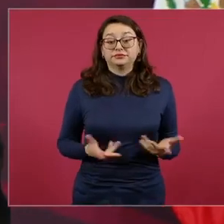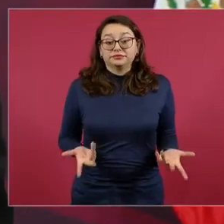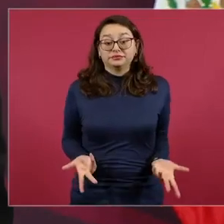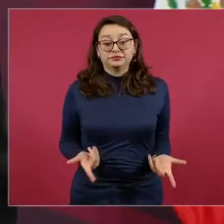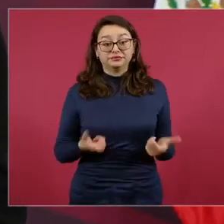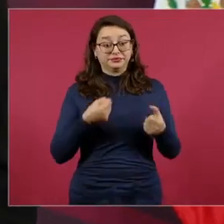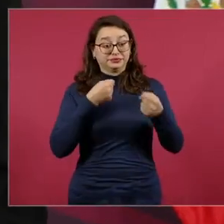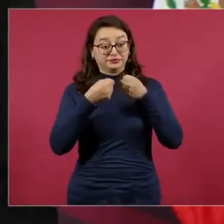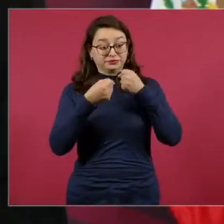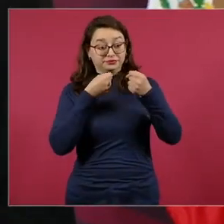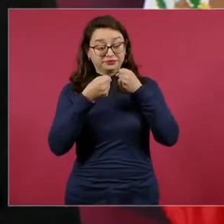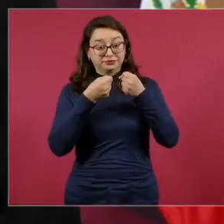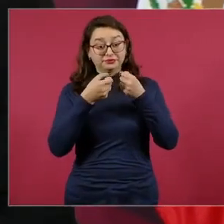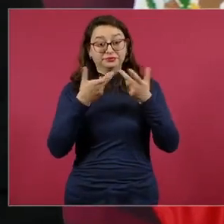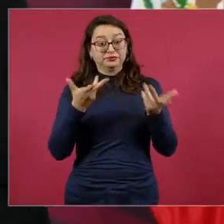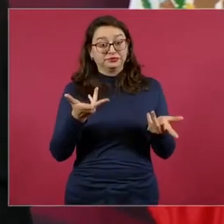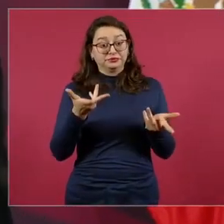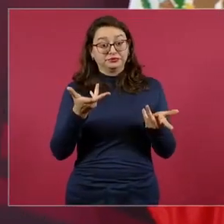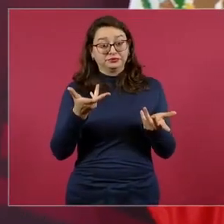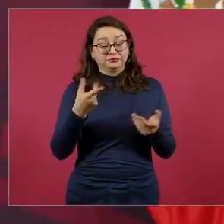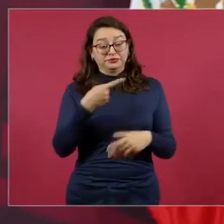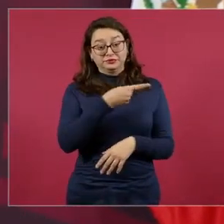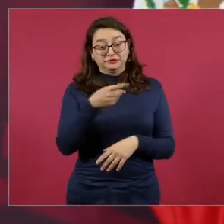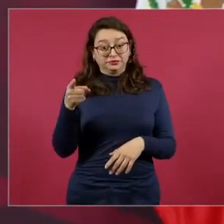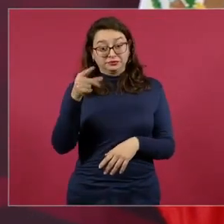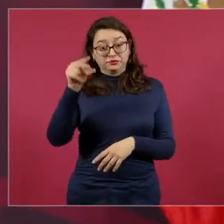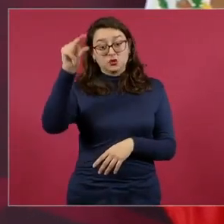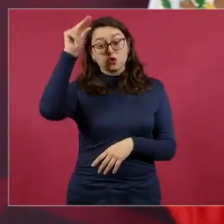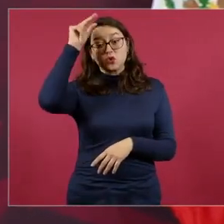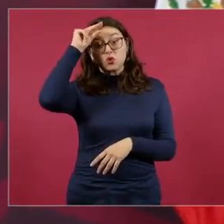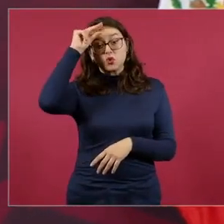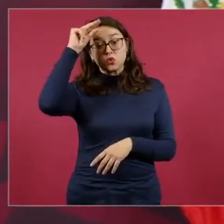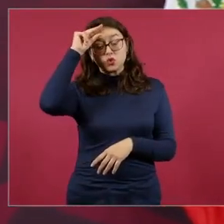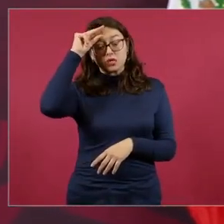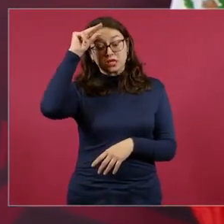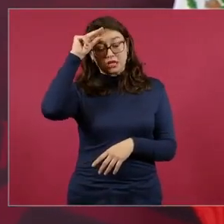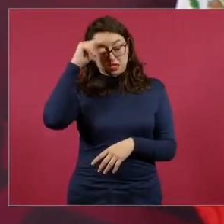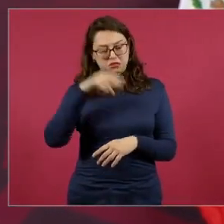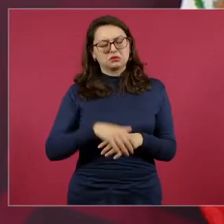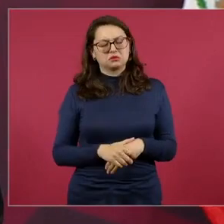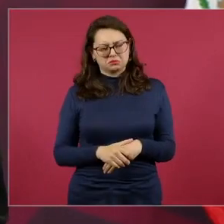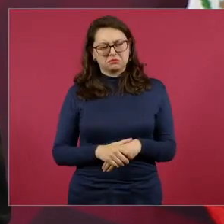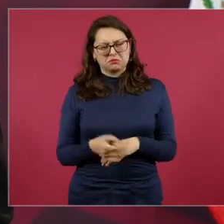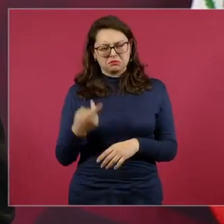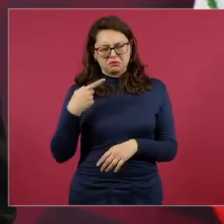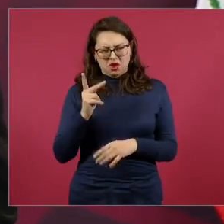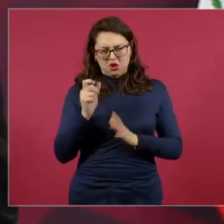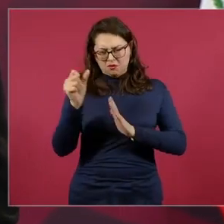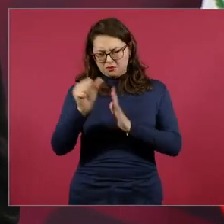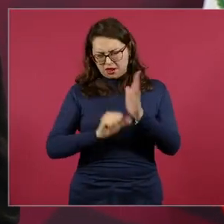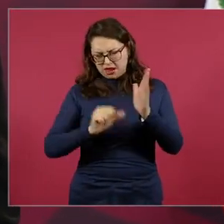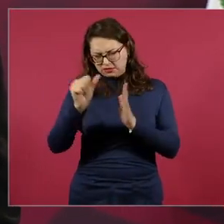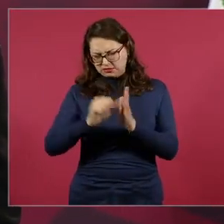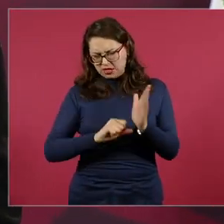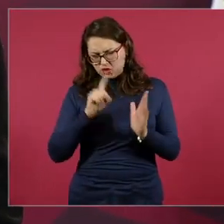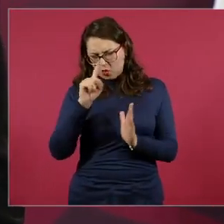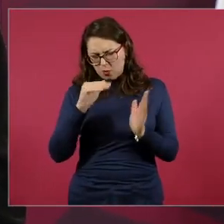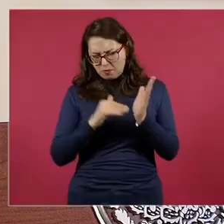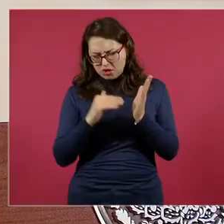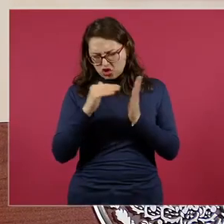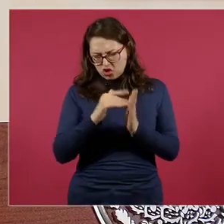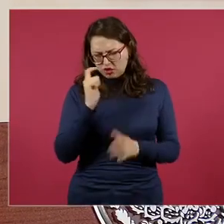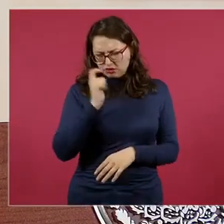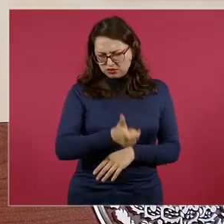inteligente, cómo va a ganar un periodista 1,000,000 de pesos mensuales?